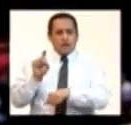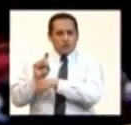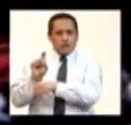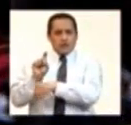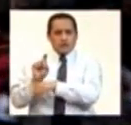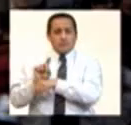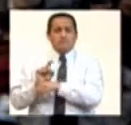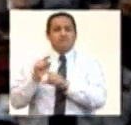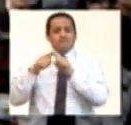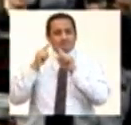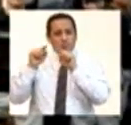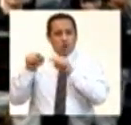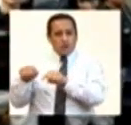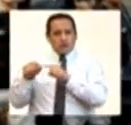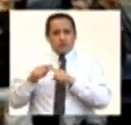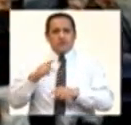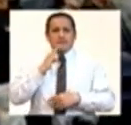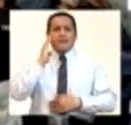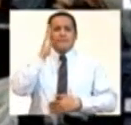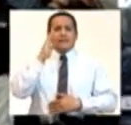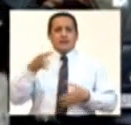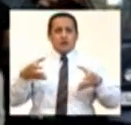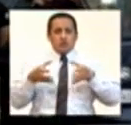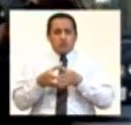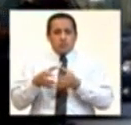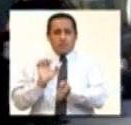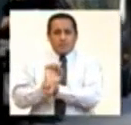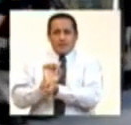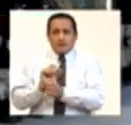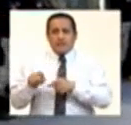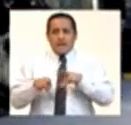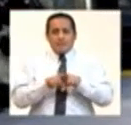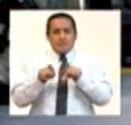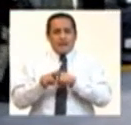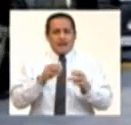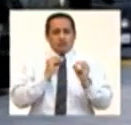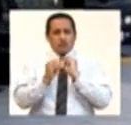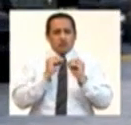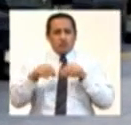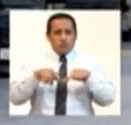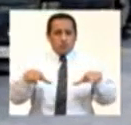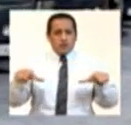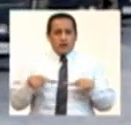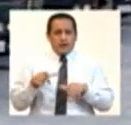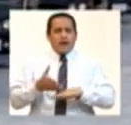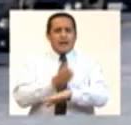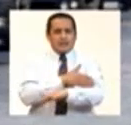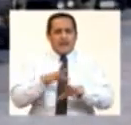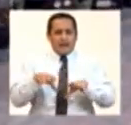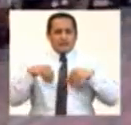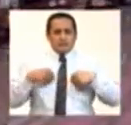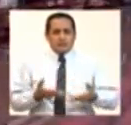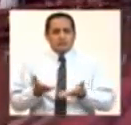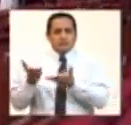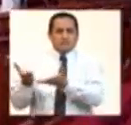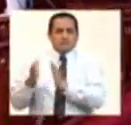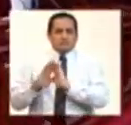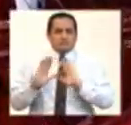a la educación y por esa razón se dispuso que el INPE adecúe las condiciones de internamiento que así lo